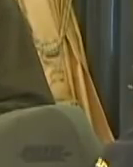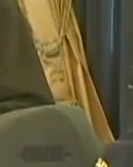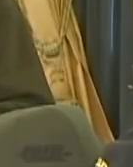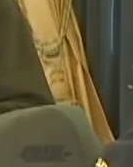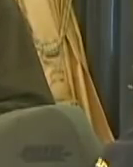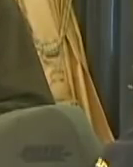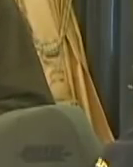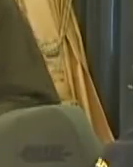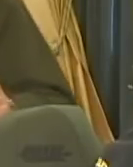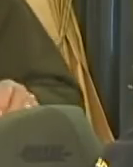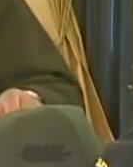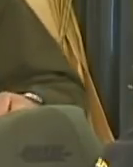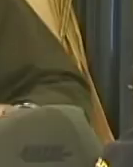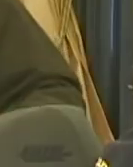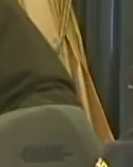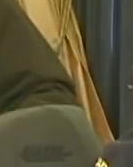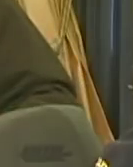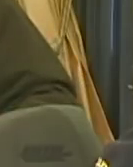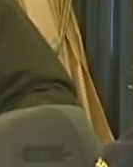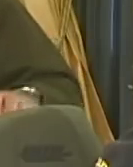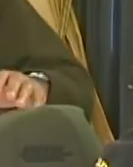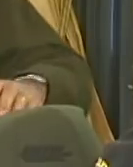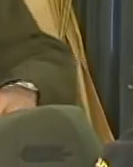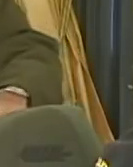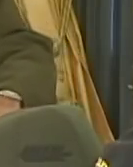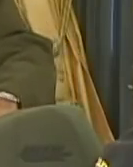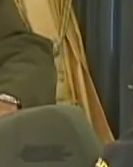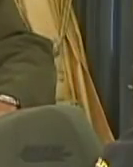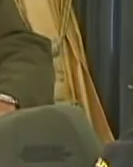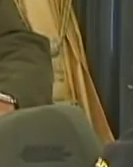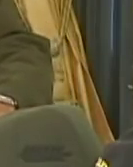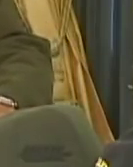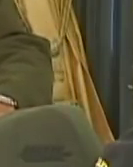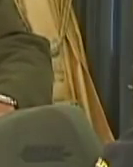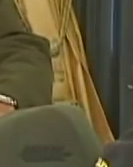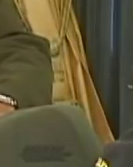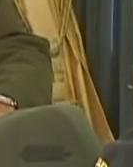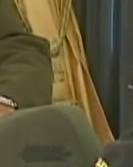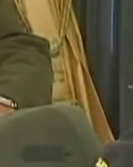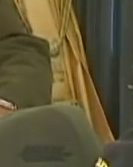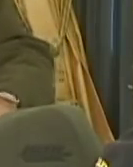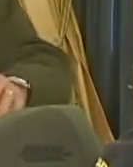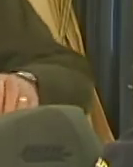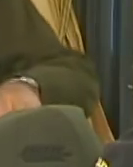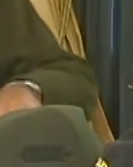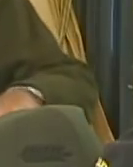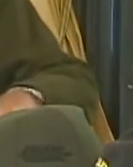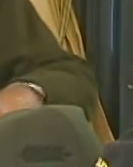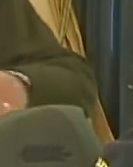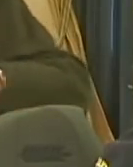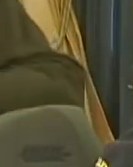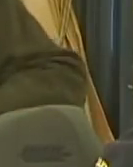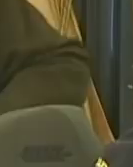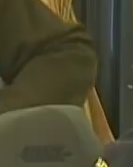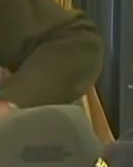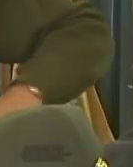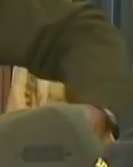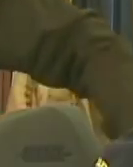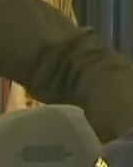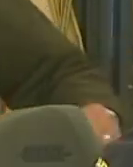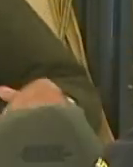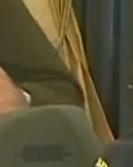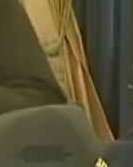parafraseando al libertador simón bolívar en el pueblo de las dificultades sin lugar a dudas lo ha